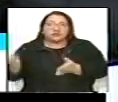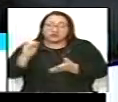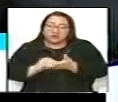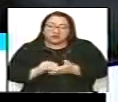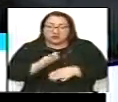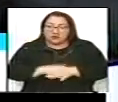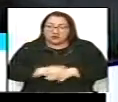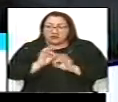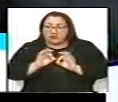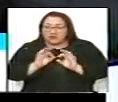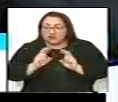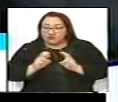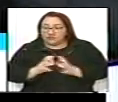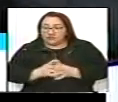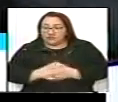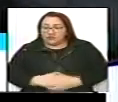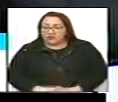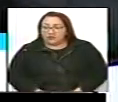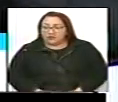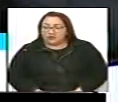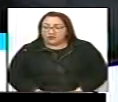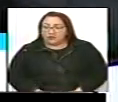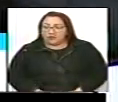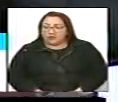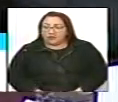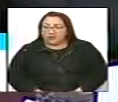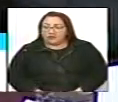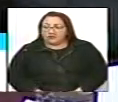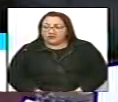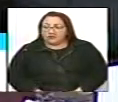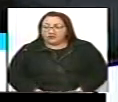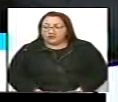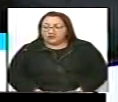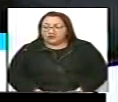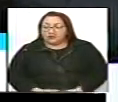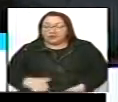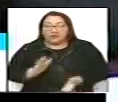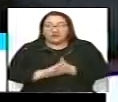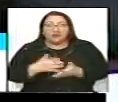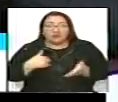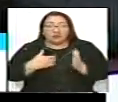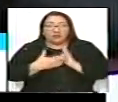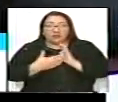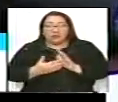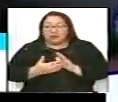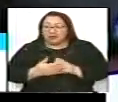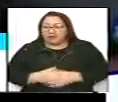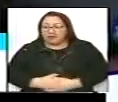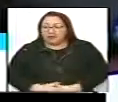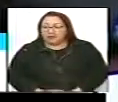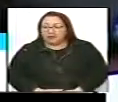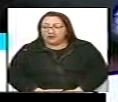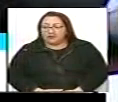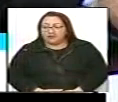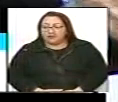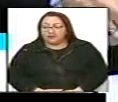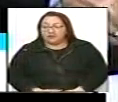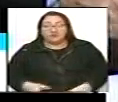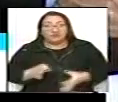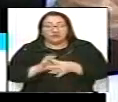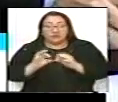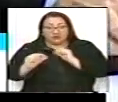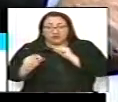tema una acusación, y que eso tranquilamente puede volver a ser presentado en agosto, que ya